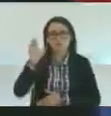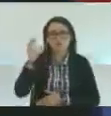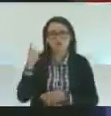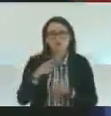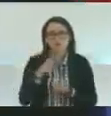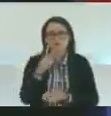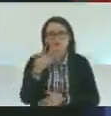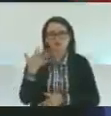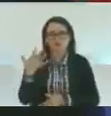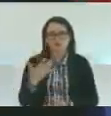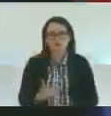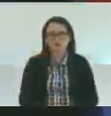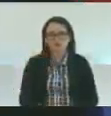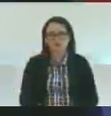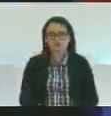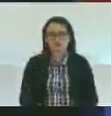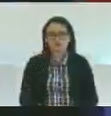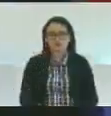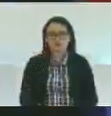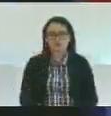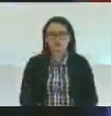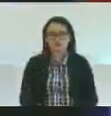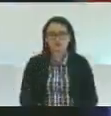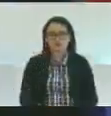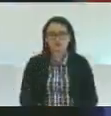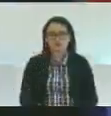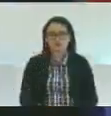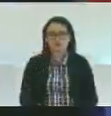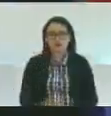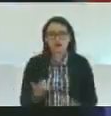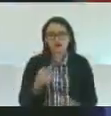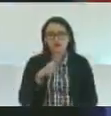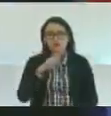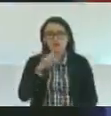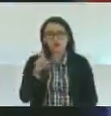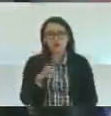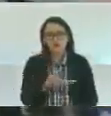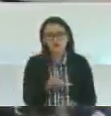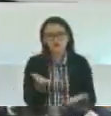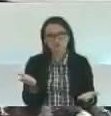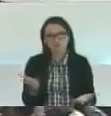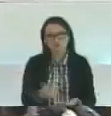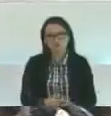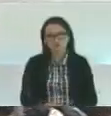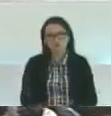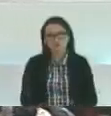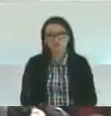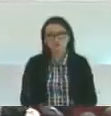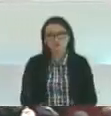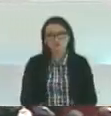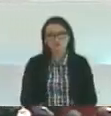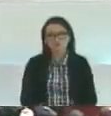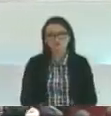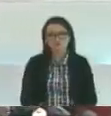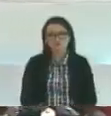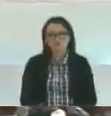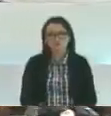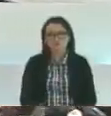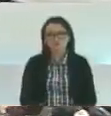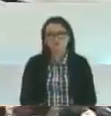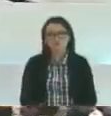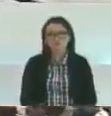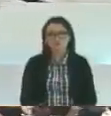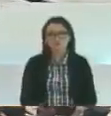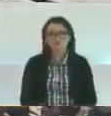2025. Y yo vengo a preguntarle a Guayana, Guayana,